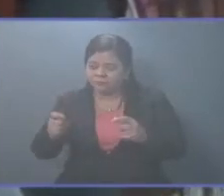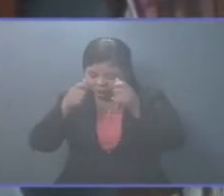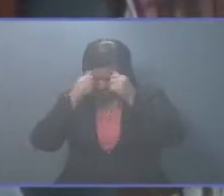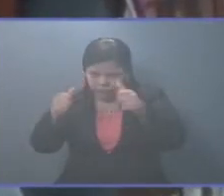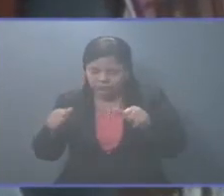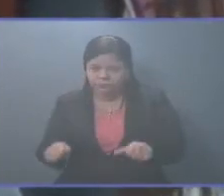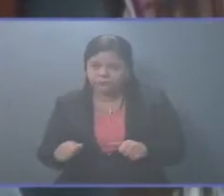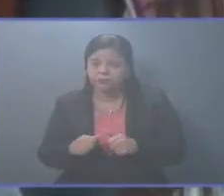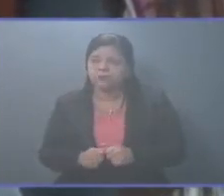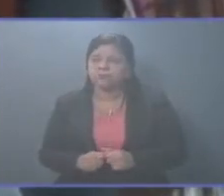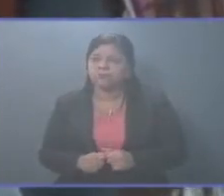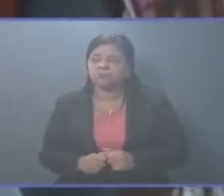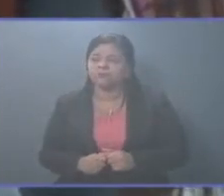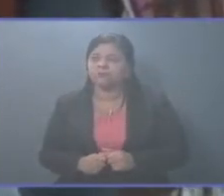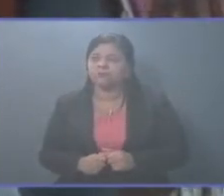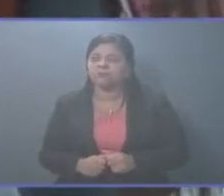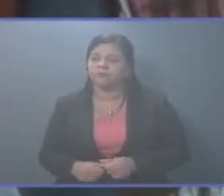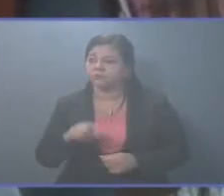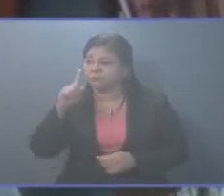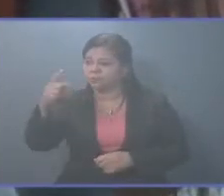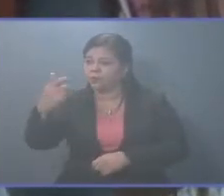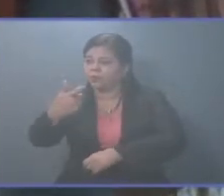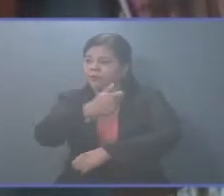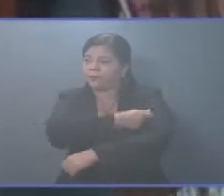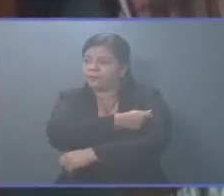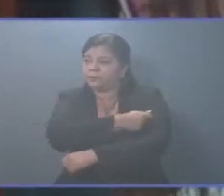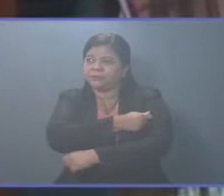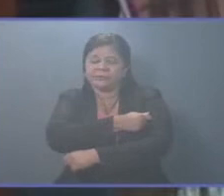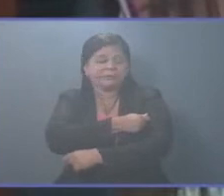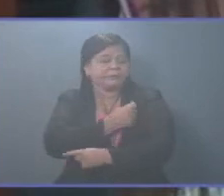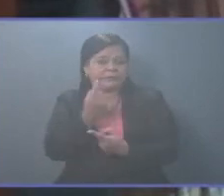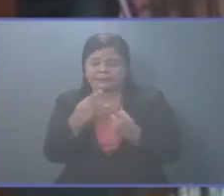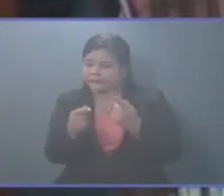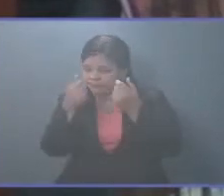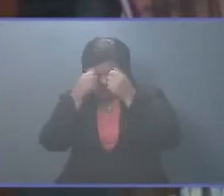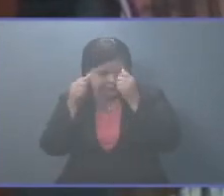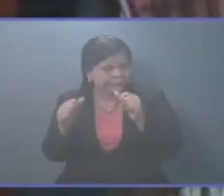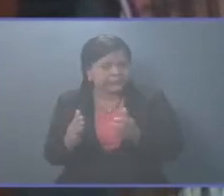aprobar una vacuna que ni siquiera está aprobada.